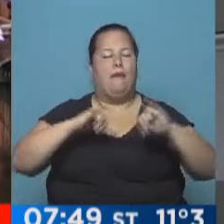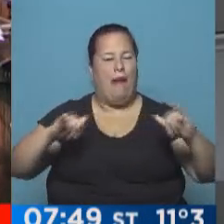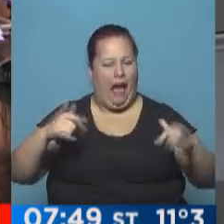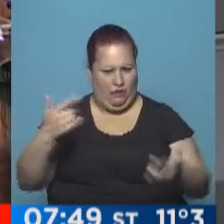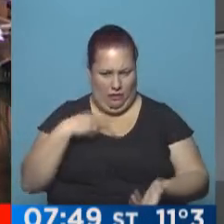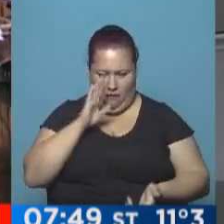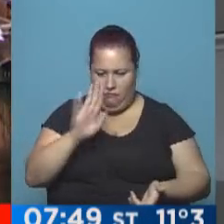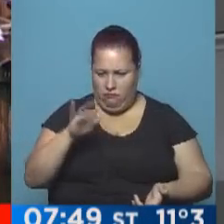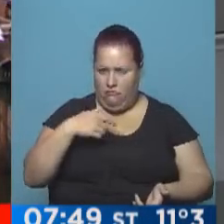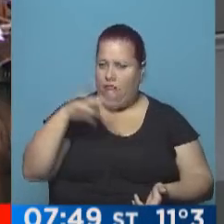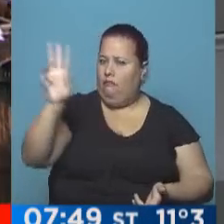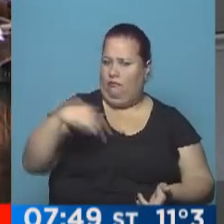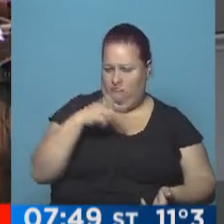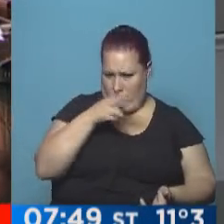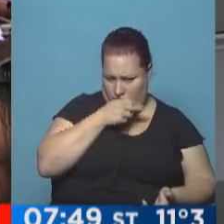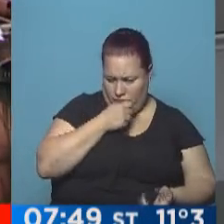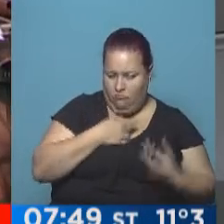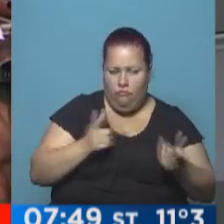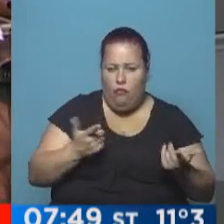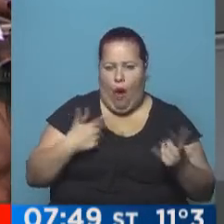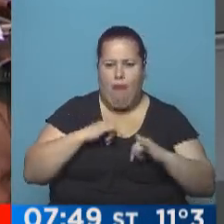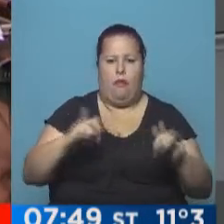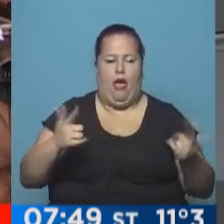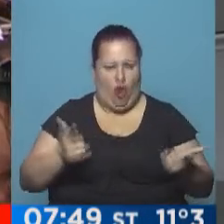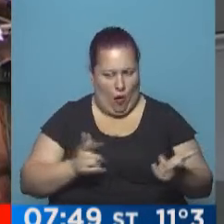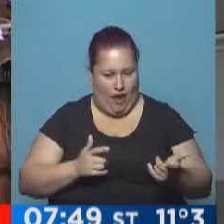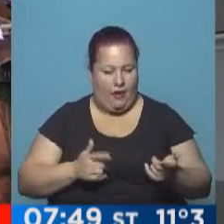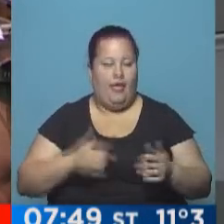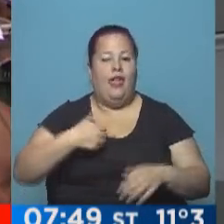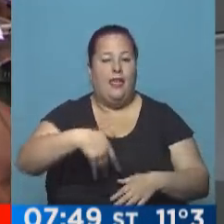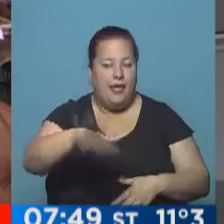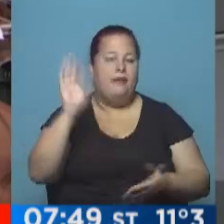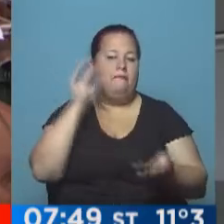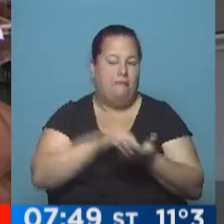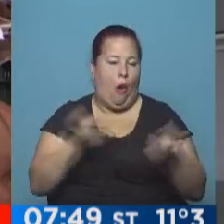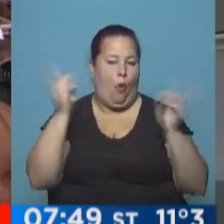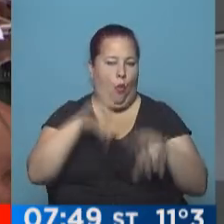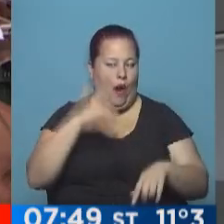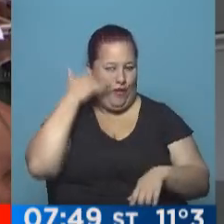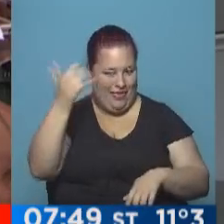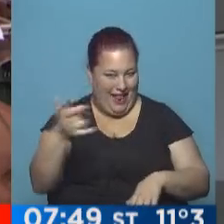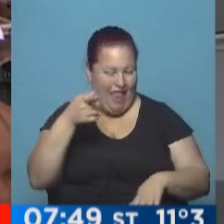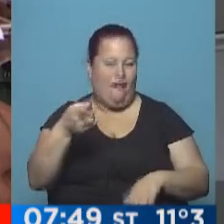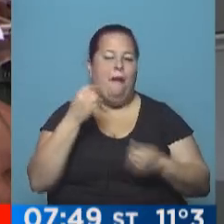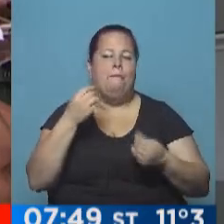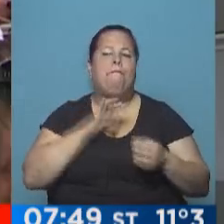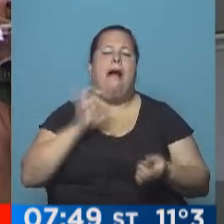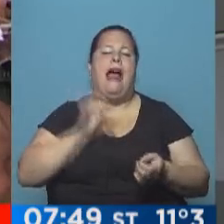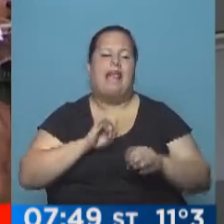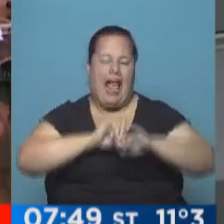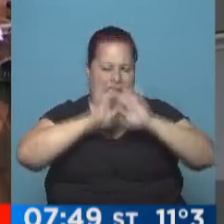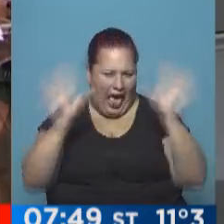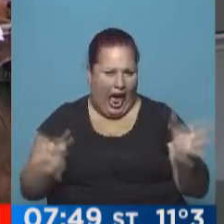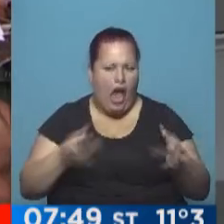y nosotros no solo que no cobramos eso, sino que no tenemos pauta. Más adelante vamos a retomar el contacto, sí, para conocer